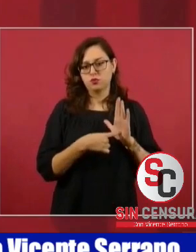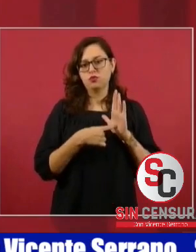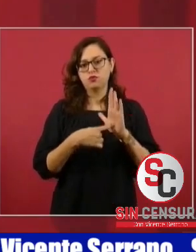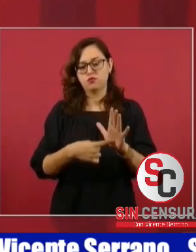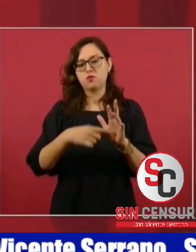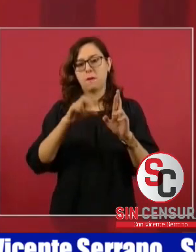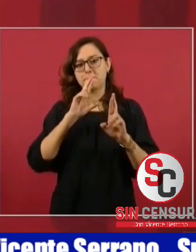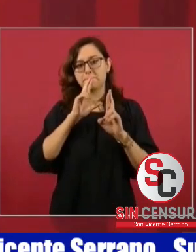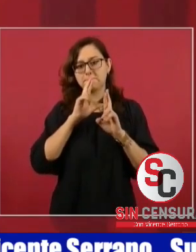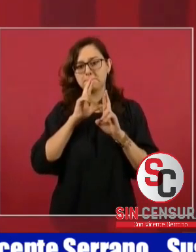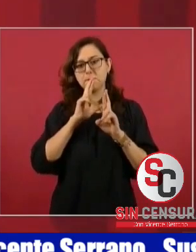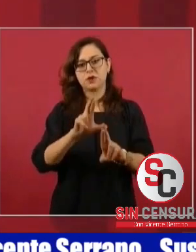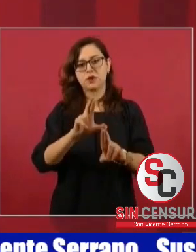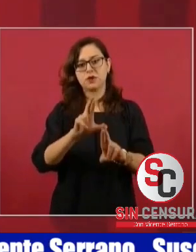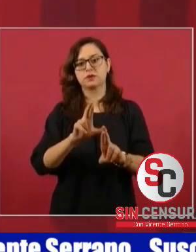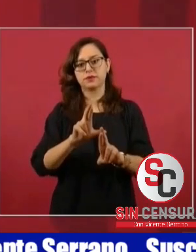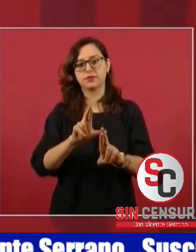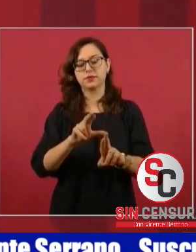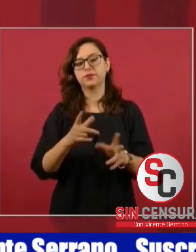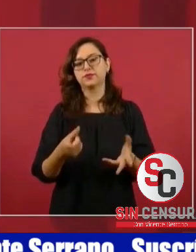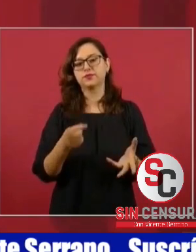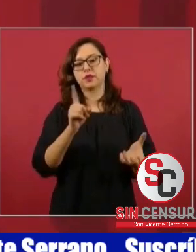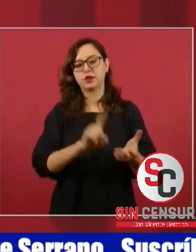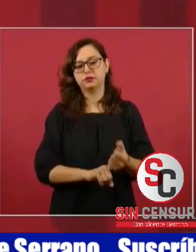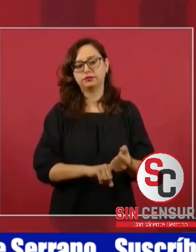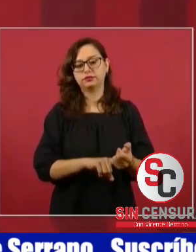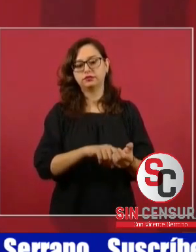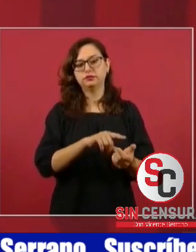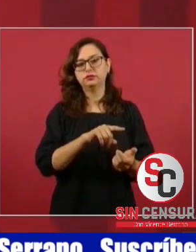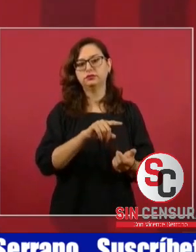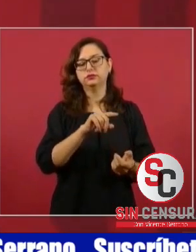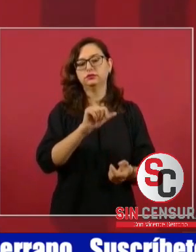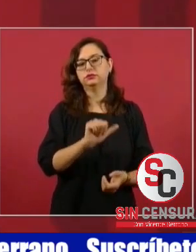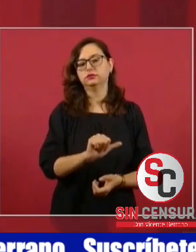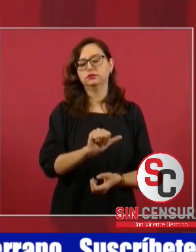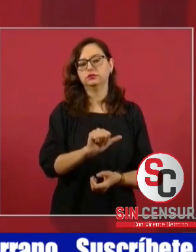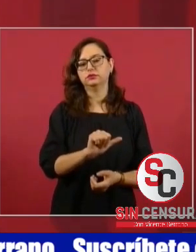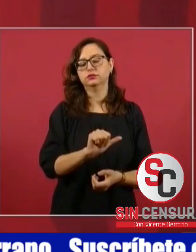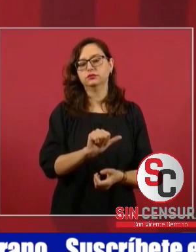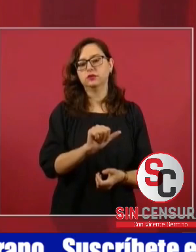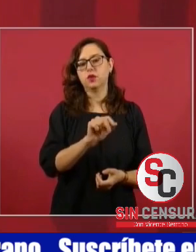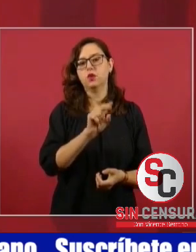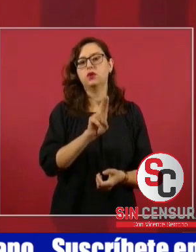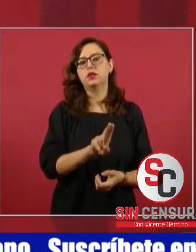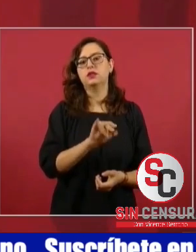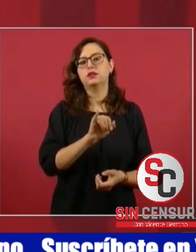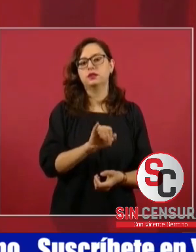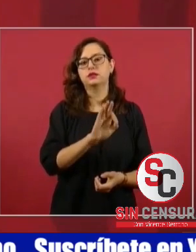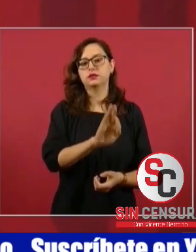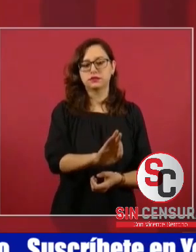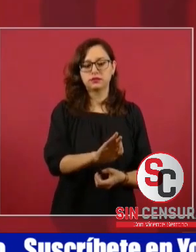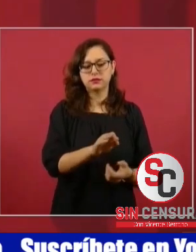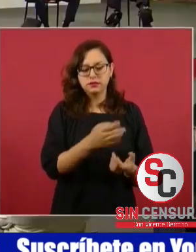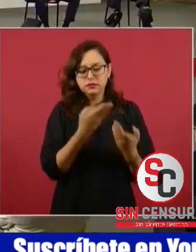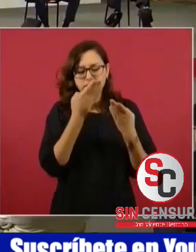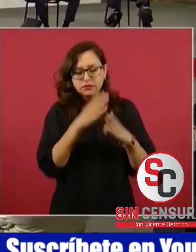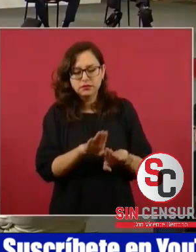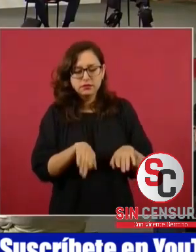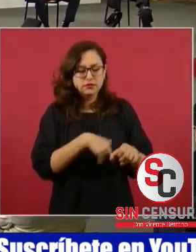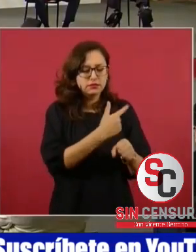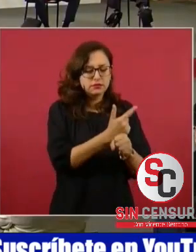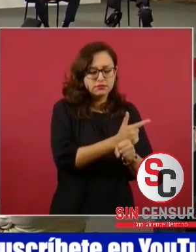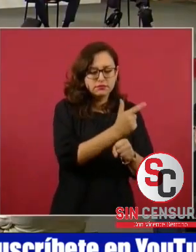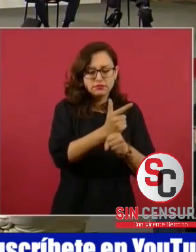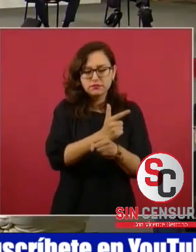movimientos de cuentas en la Unidad de Inteligencia